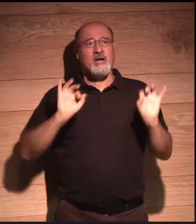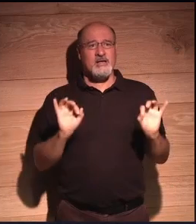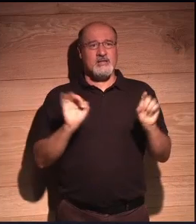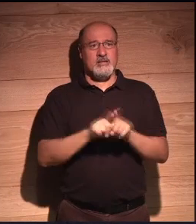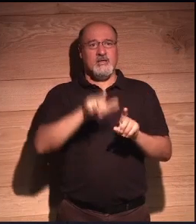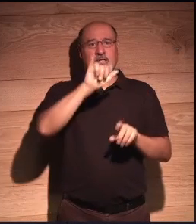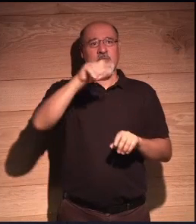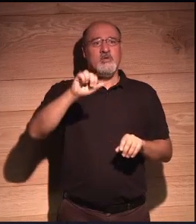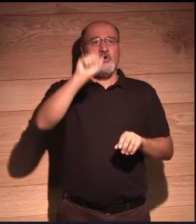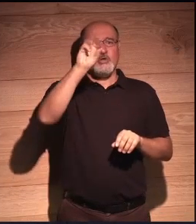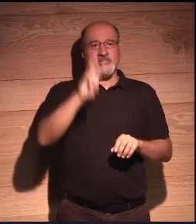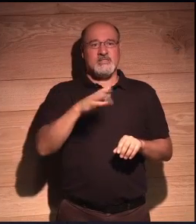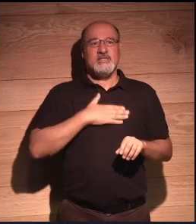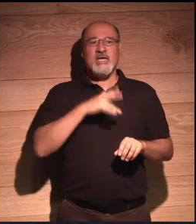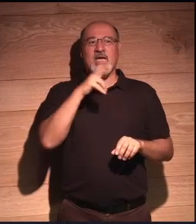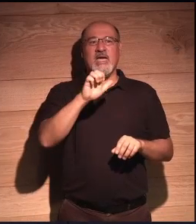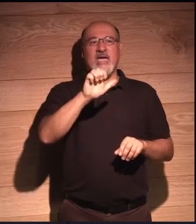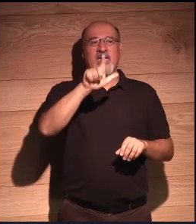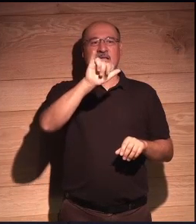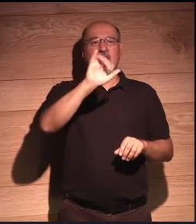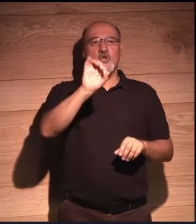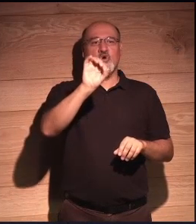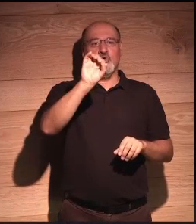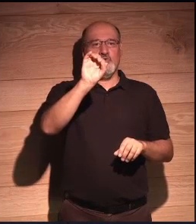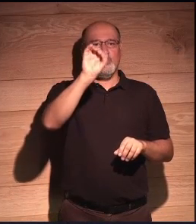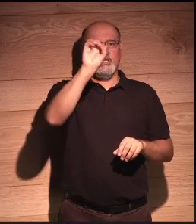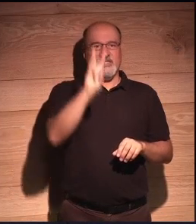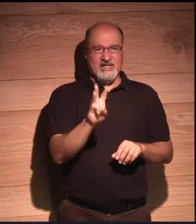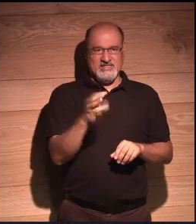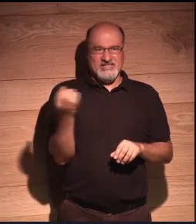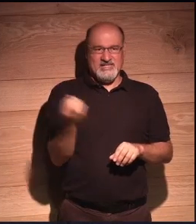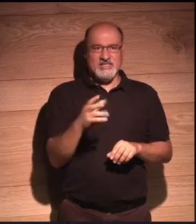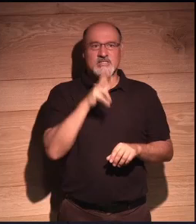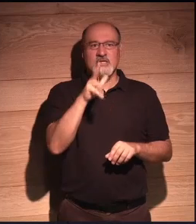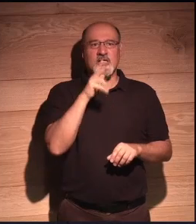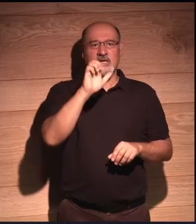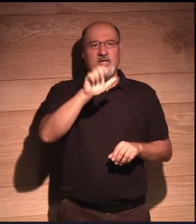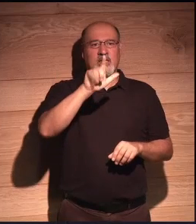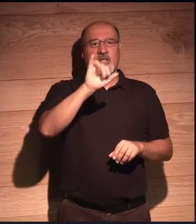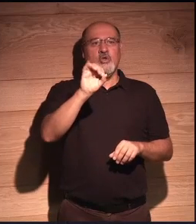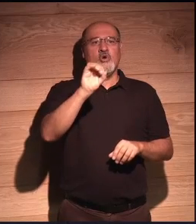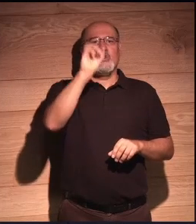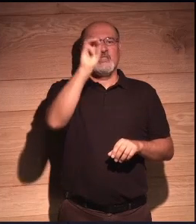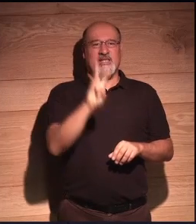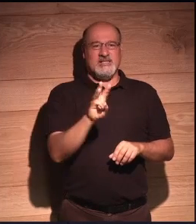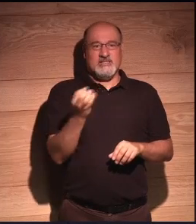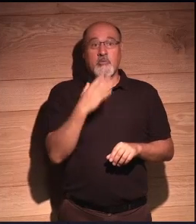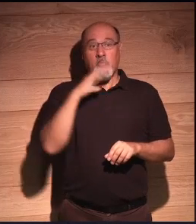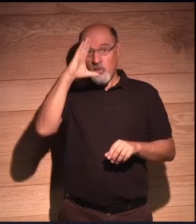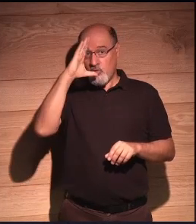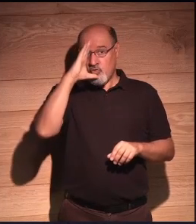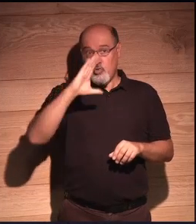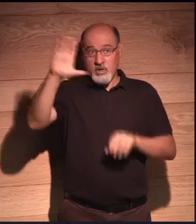explicarais un poquito qué es el helio 3 y realmente si se podría utilizar la Luna de alguna manera